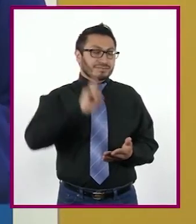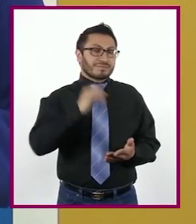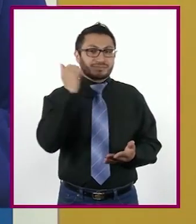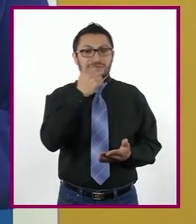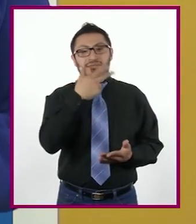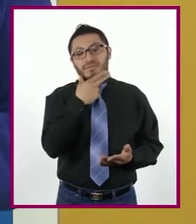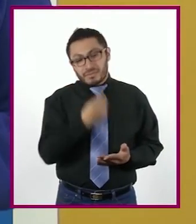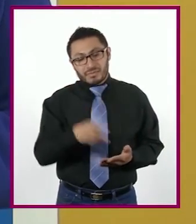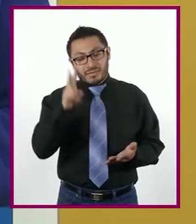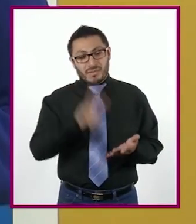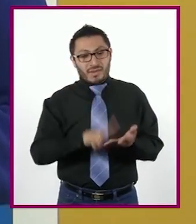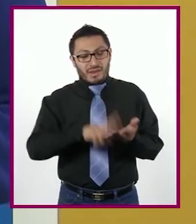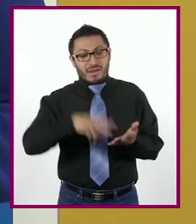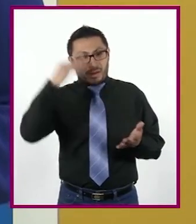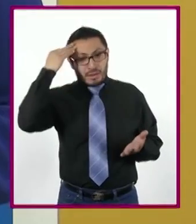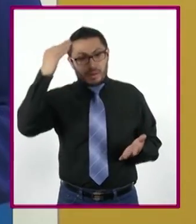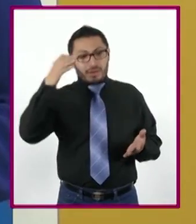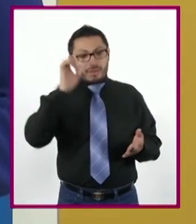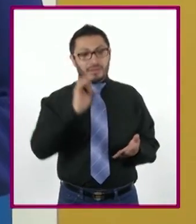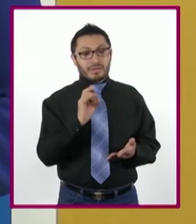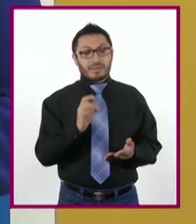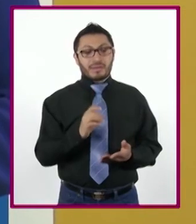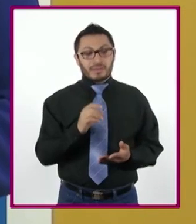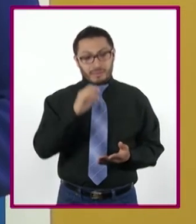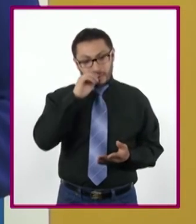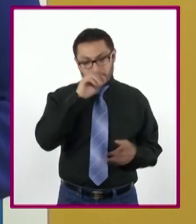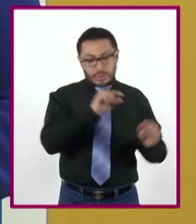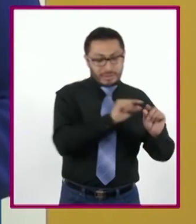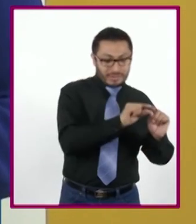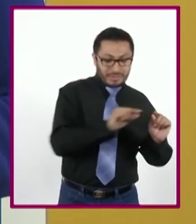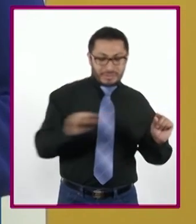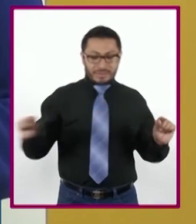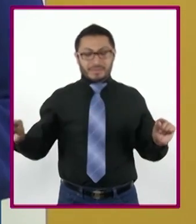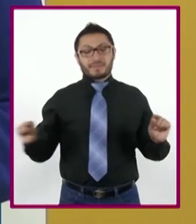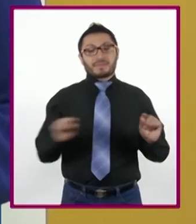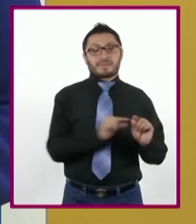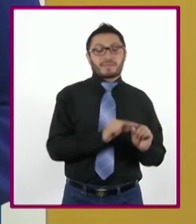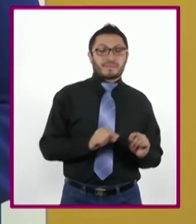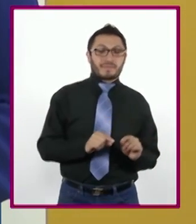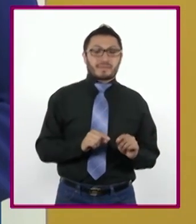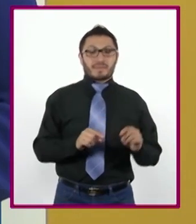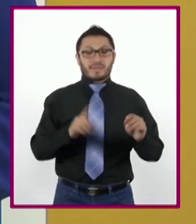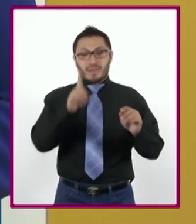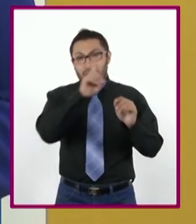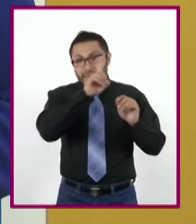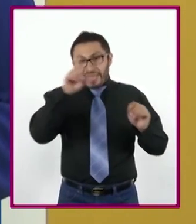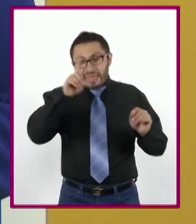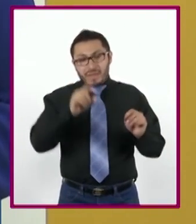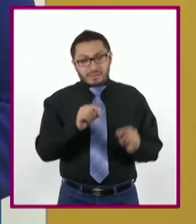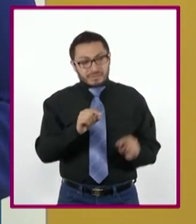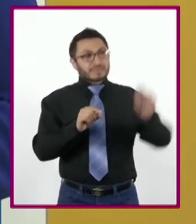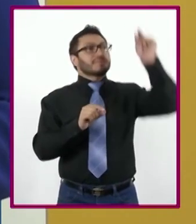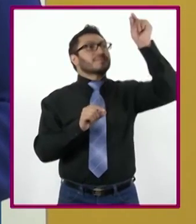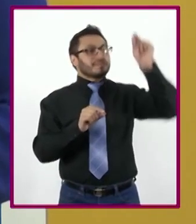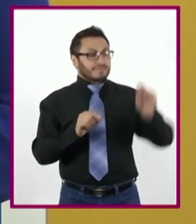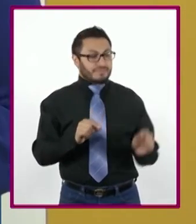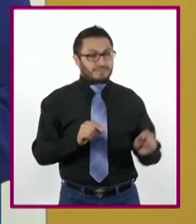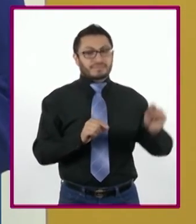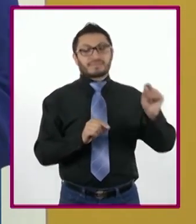que los valores de tiempo se ubican en el eje horizontal y los valores de distancia en el eje